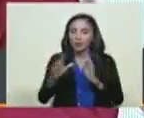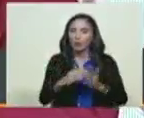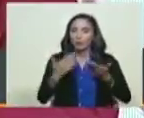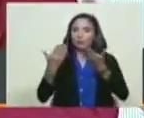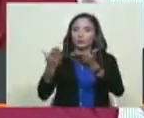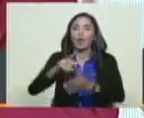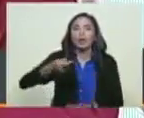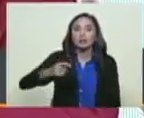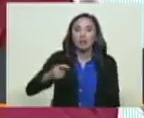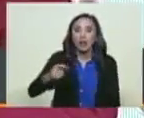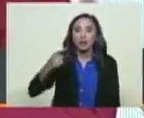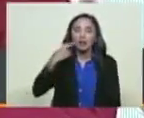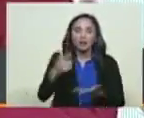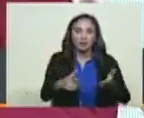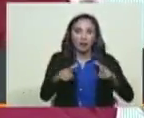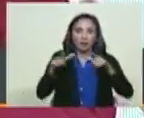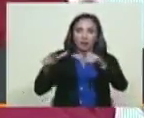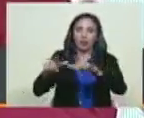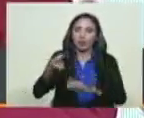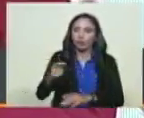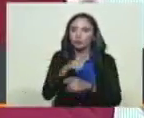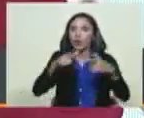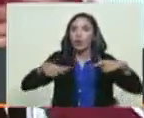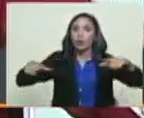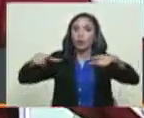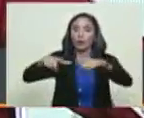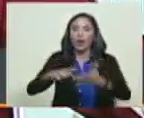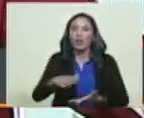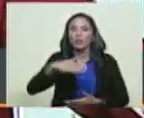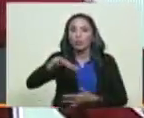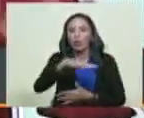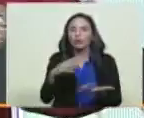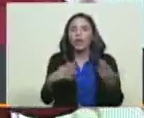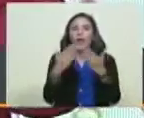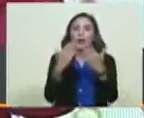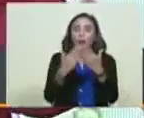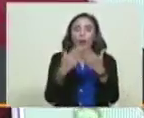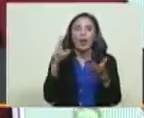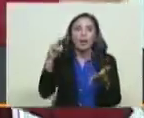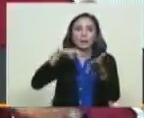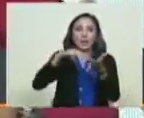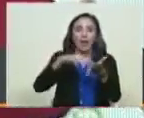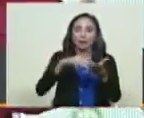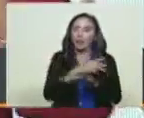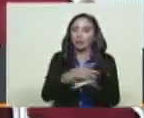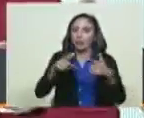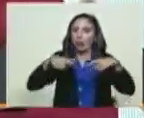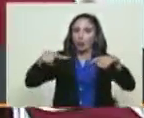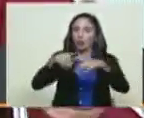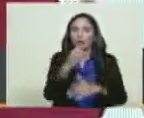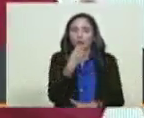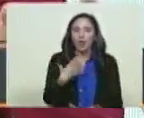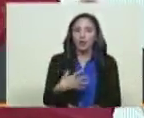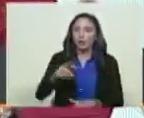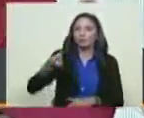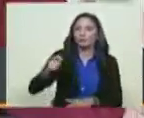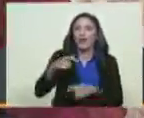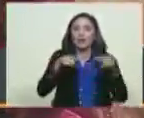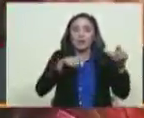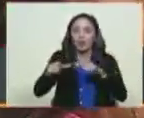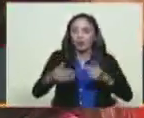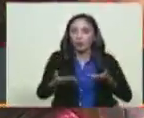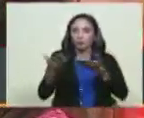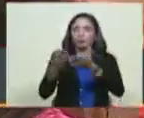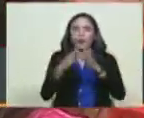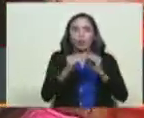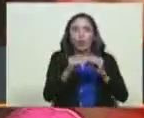llave en mano la sede de esa escuela que va a ser una sede legítima extraordinaria con todas las